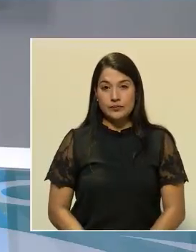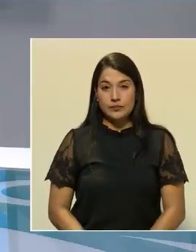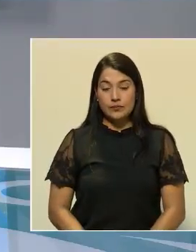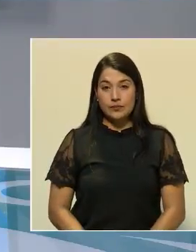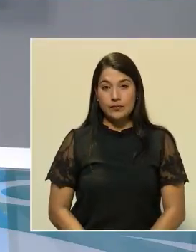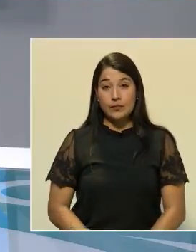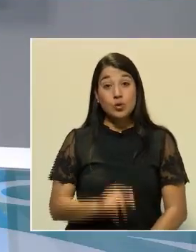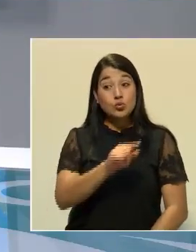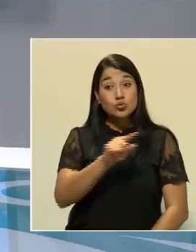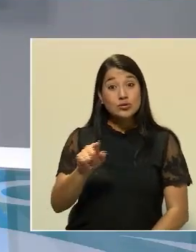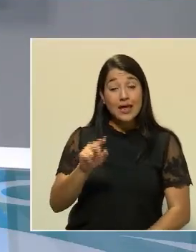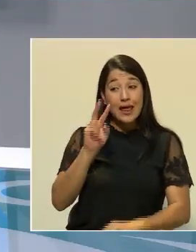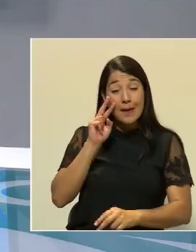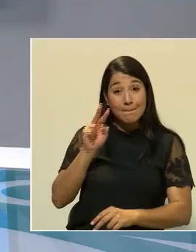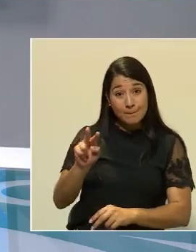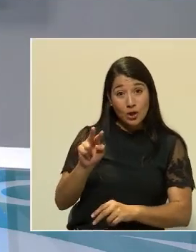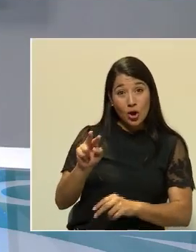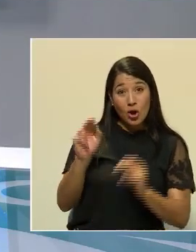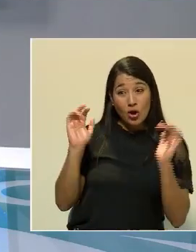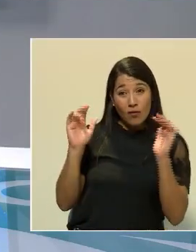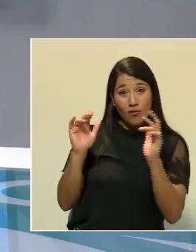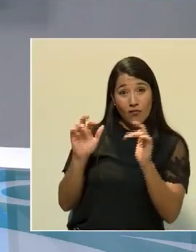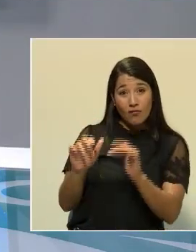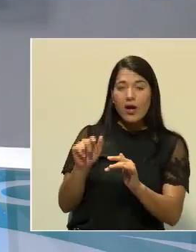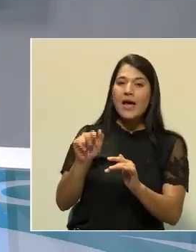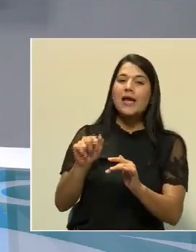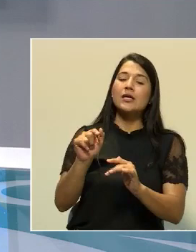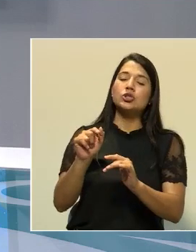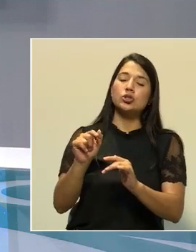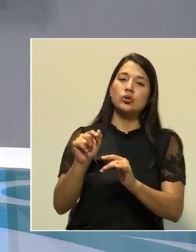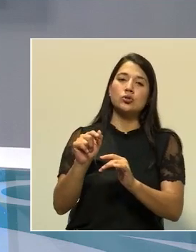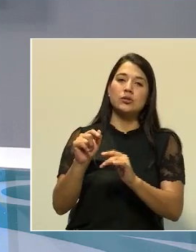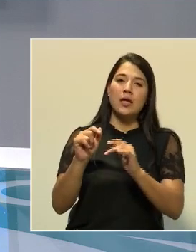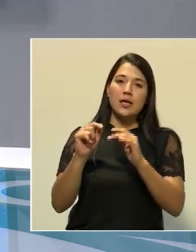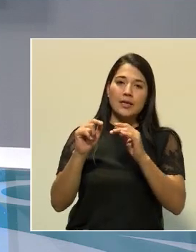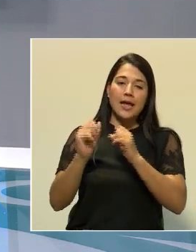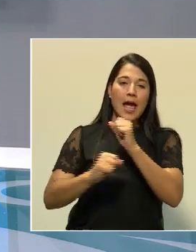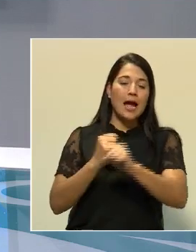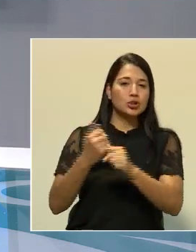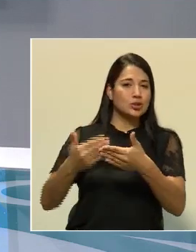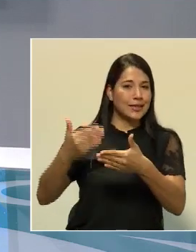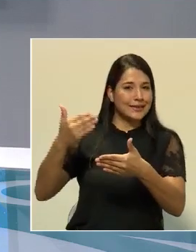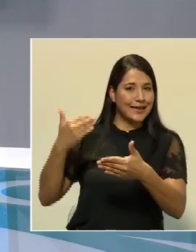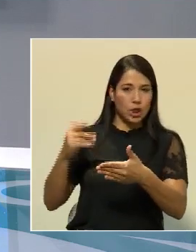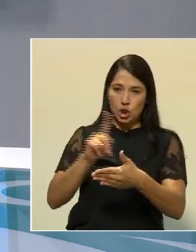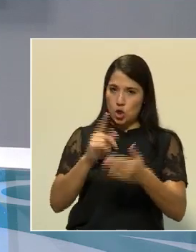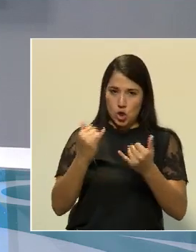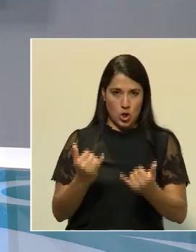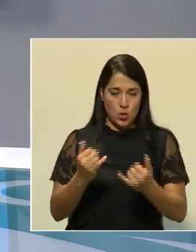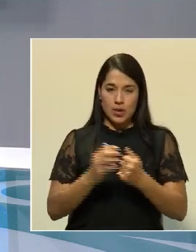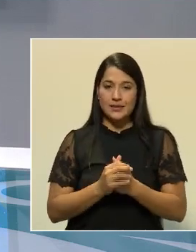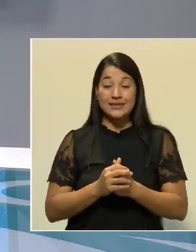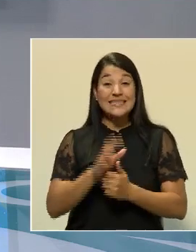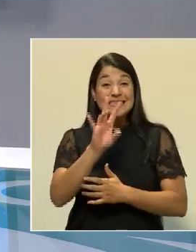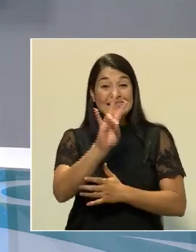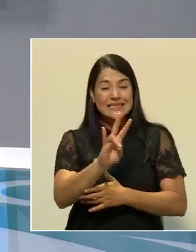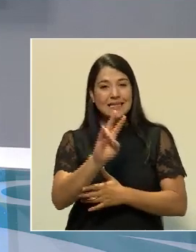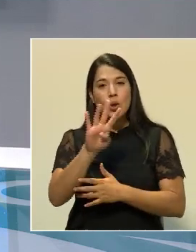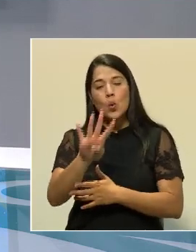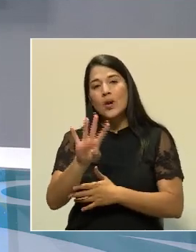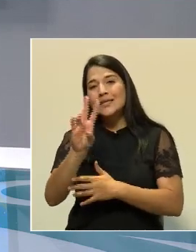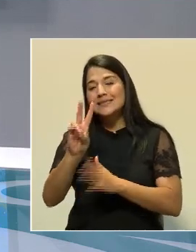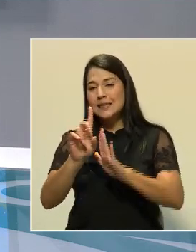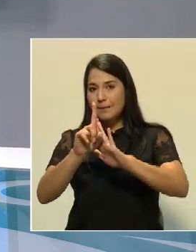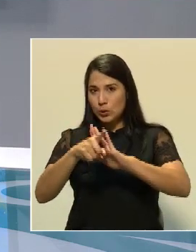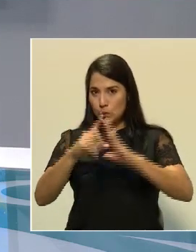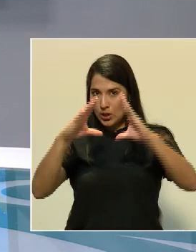Las imágenes que observábamos eran imágenes de archivo, no son de este momento. A las 7 de la noche con